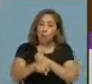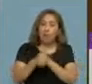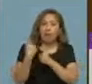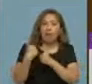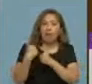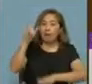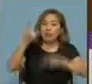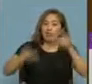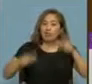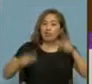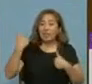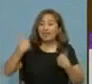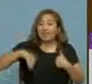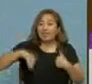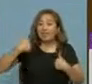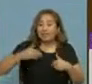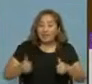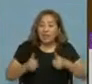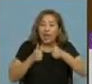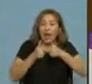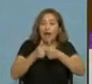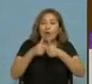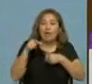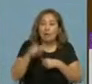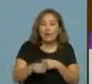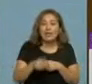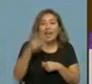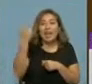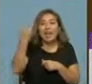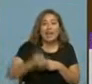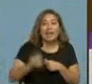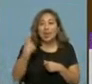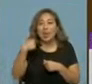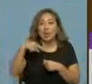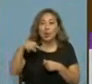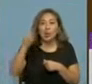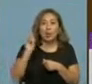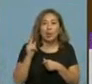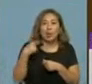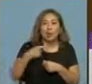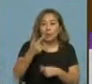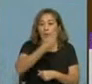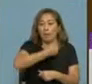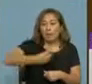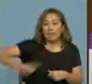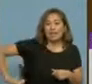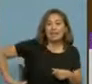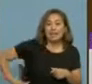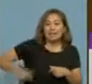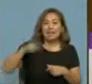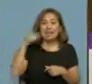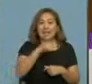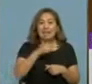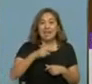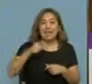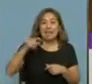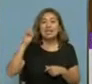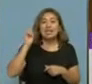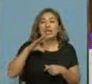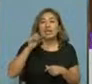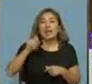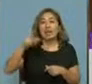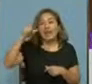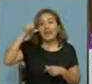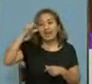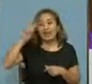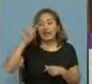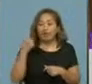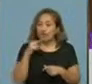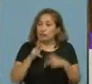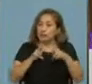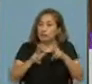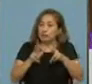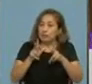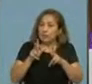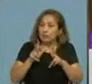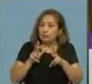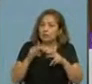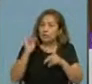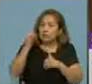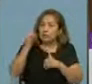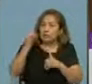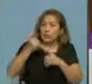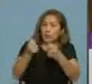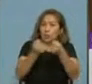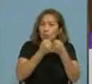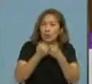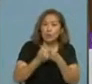ley, ocurrió un hecho inédito, que salga un presidente de Bolivia, como fue Evo Morales, a decir sí, queremos el acuerdo. Pero bueno,